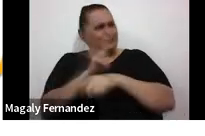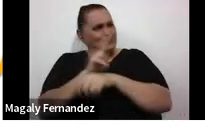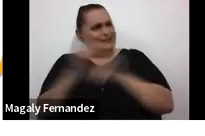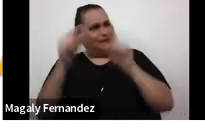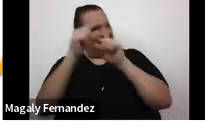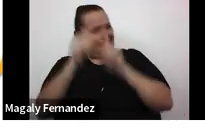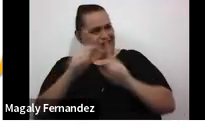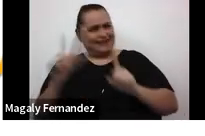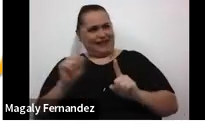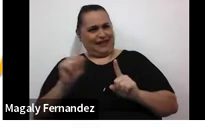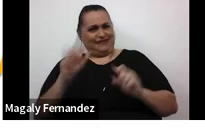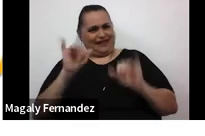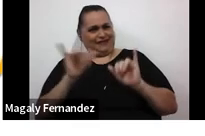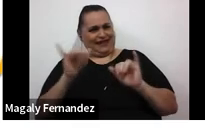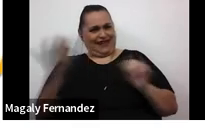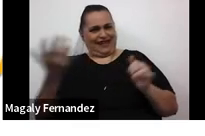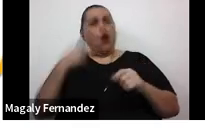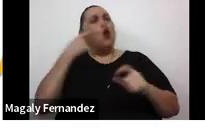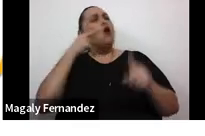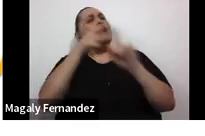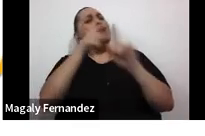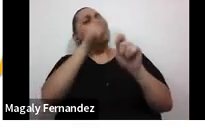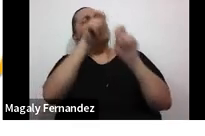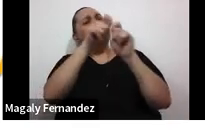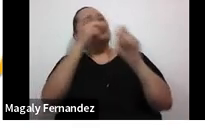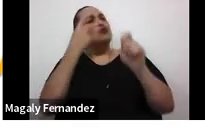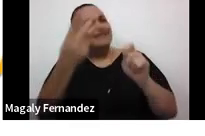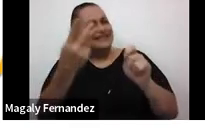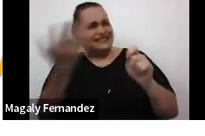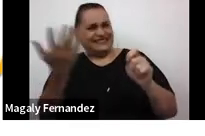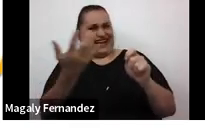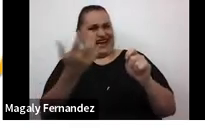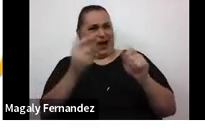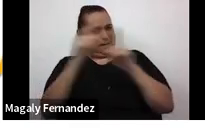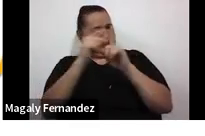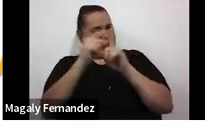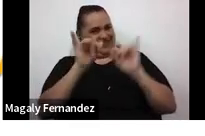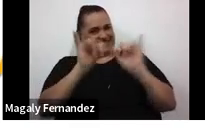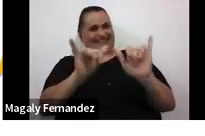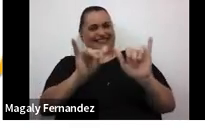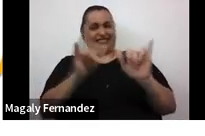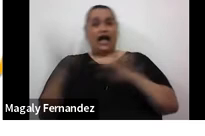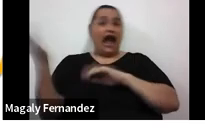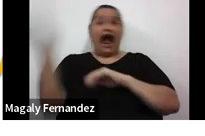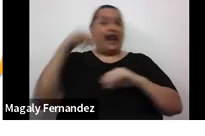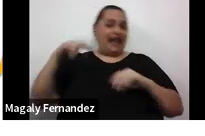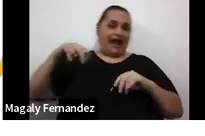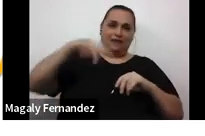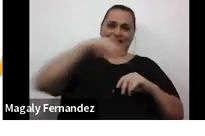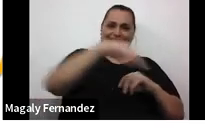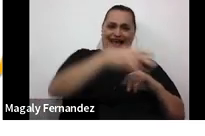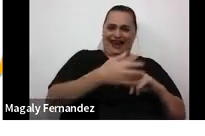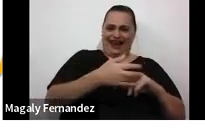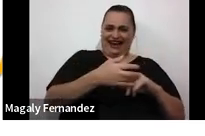o no está viendo o el punto de vista o ese tipo de cosas verdad este ojalde a caminar verdad